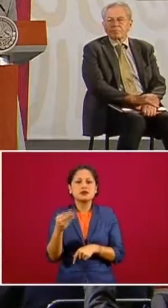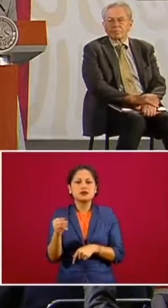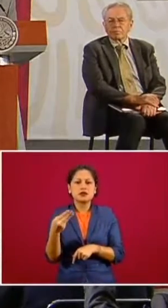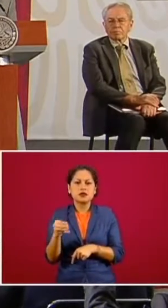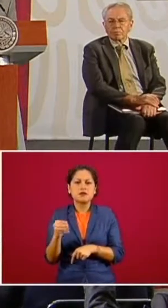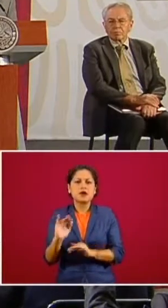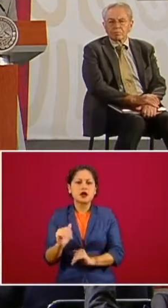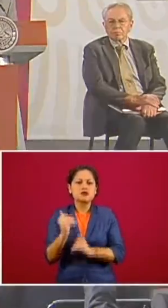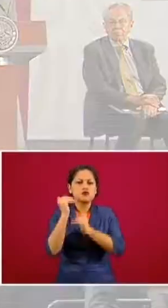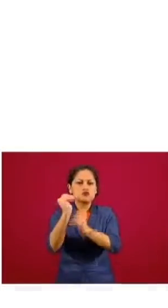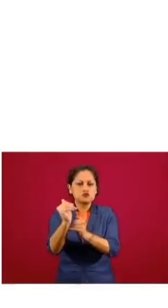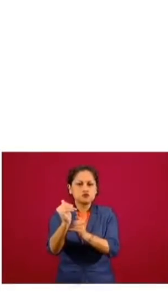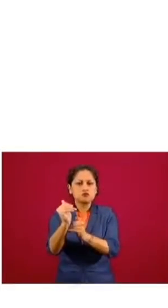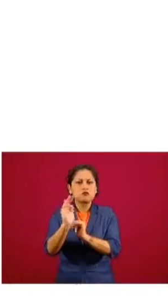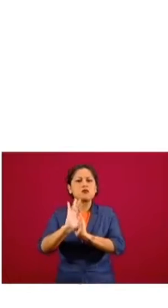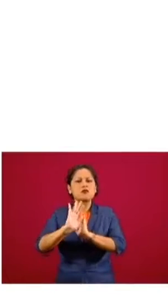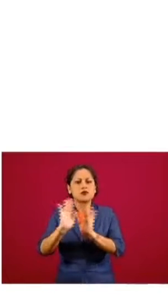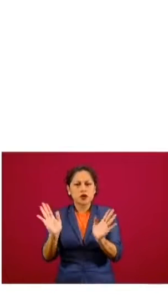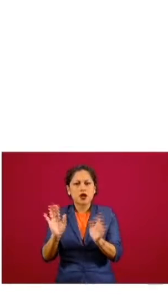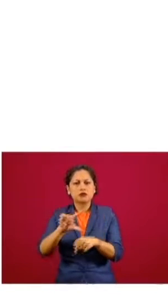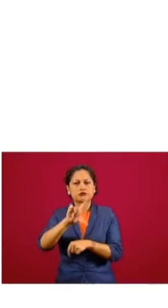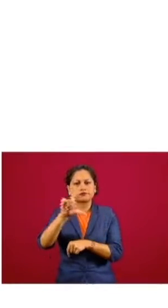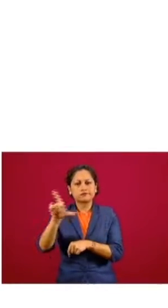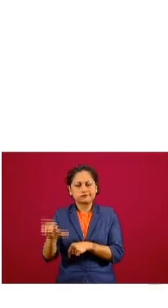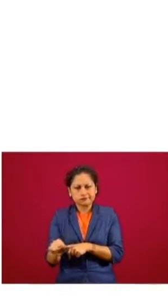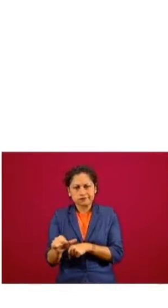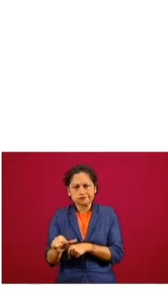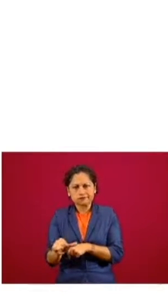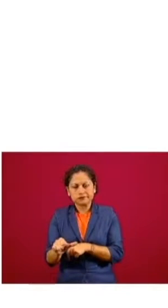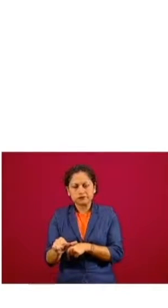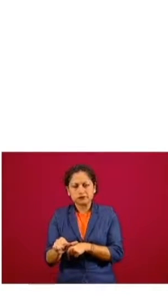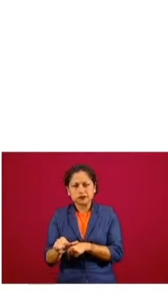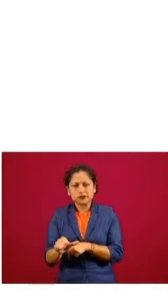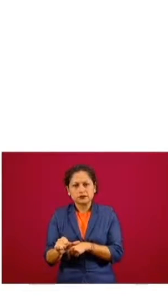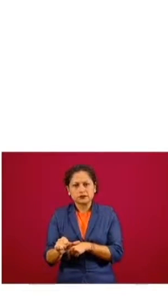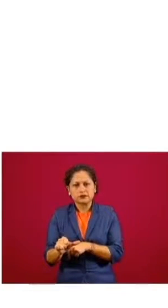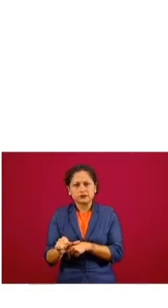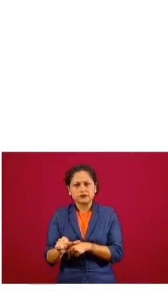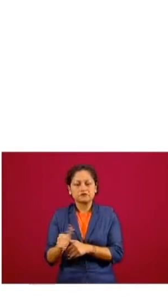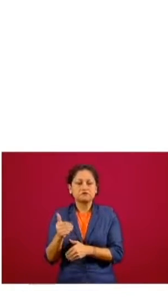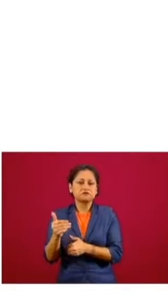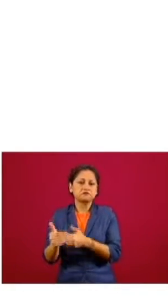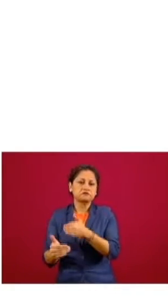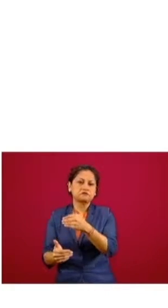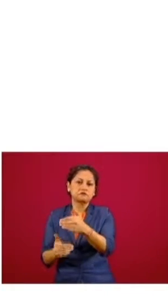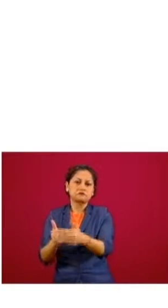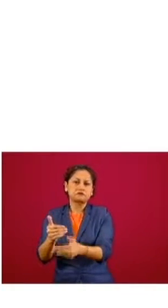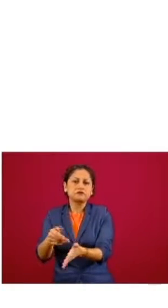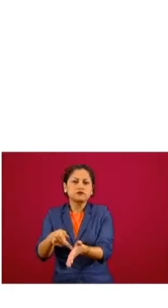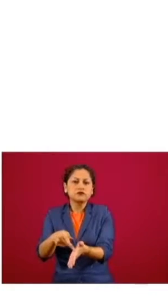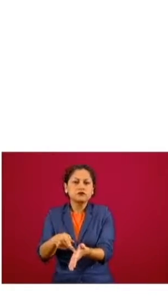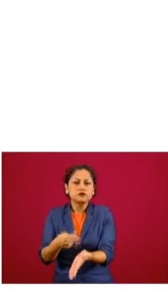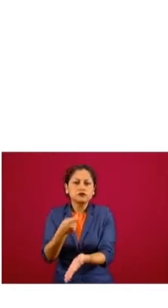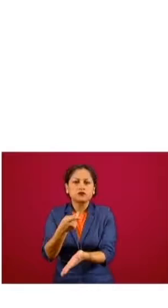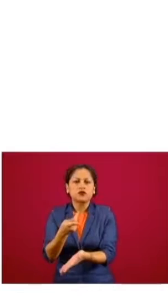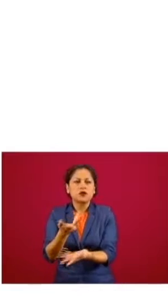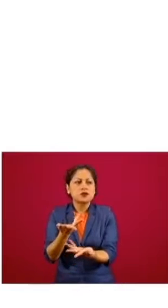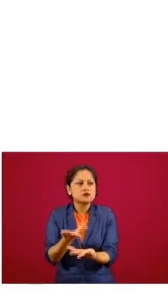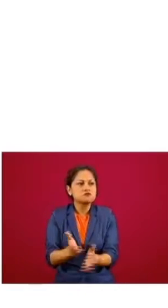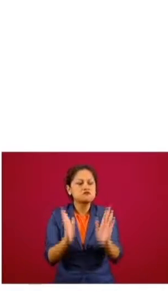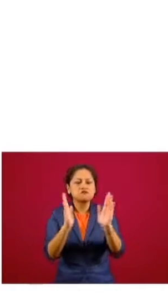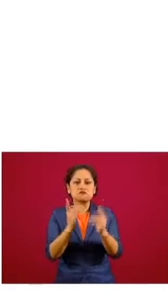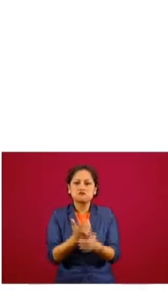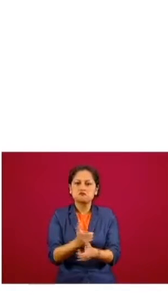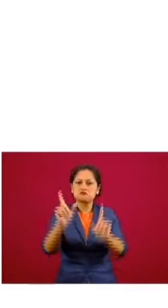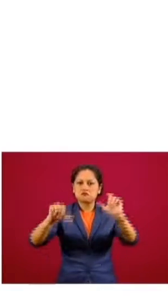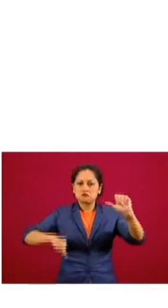y posteriormente se conservaría o se recuperarían las actividades normales. Entonces,